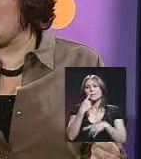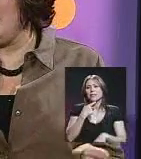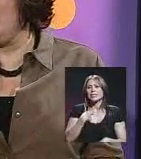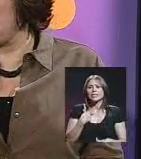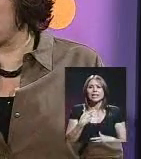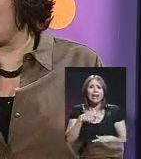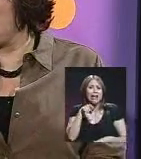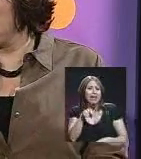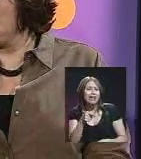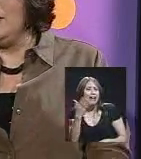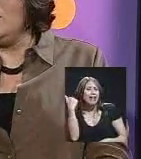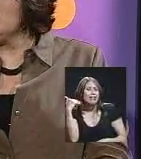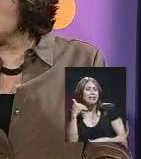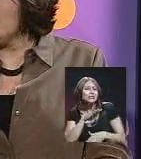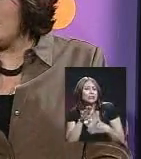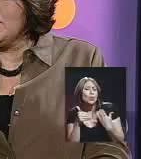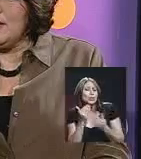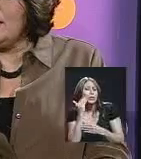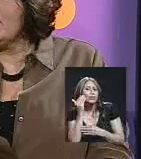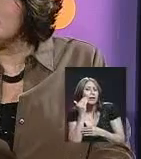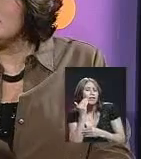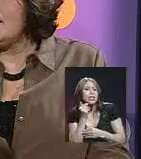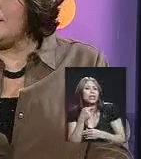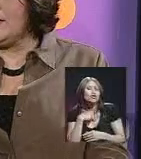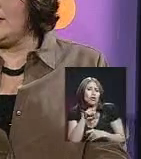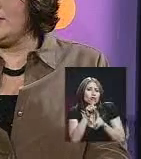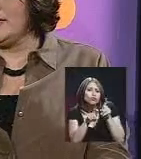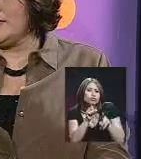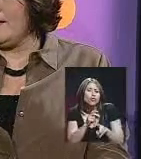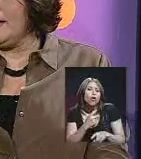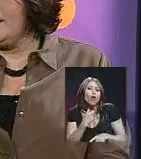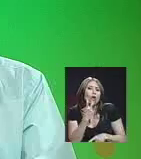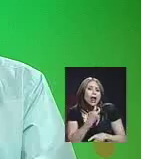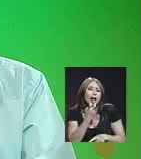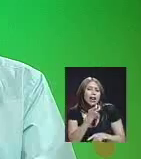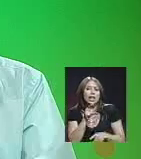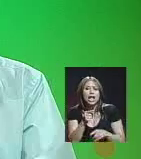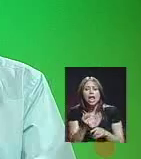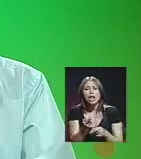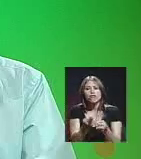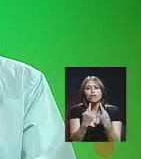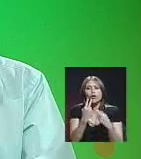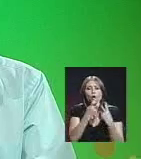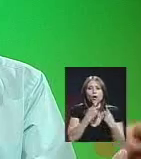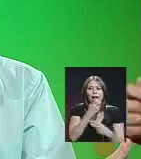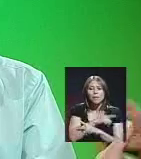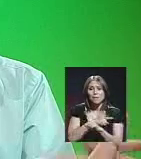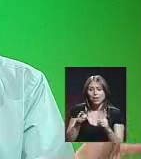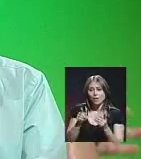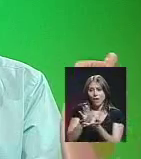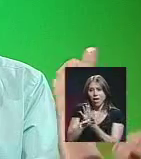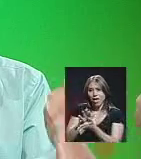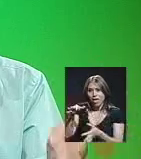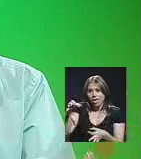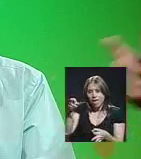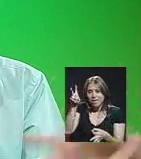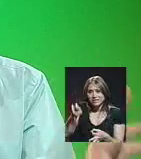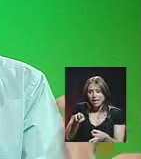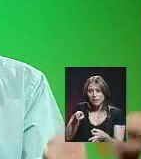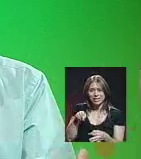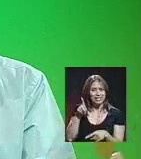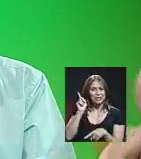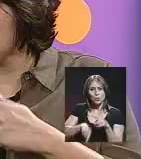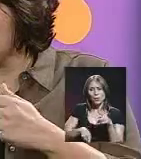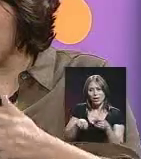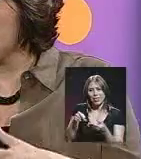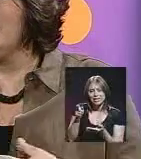se lo sabía a nivel oral, lo estudiamos y a la hora de llegar y ponerlo en un examen, no puede, porque esa parte de acordarse de las